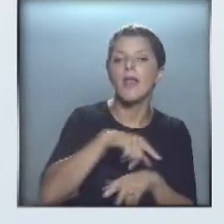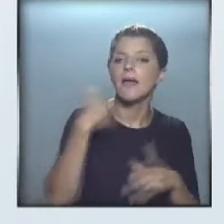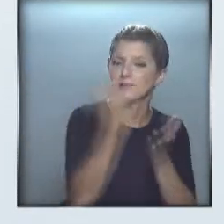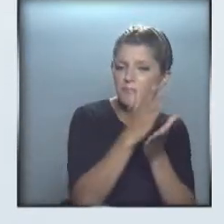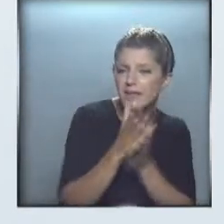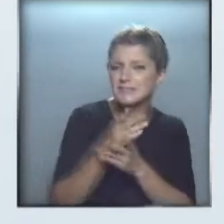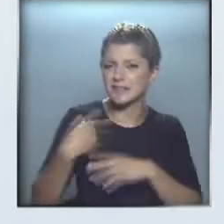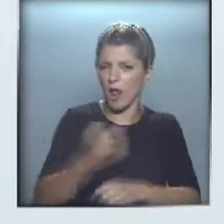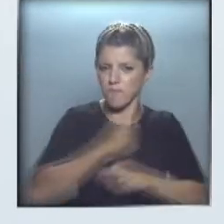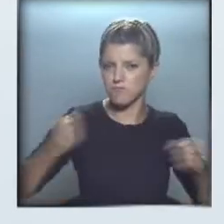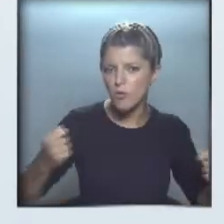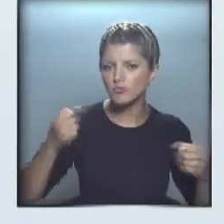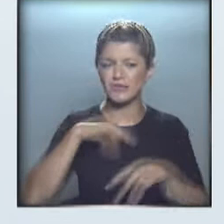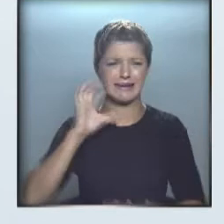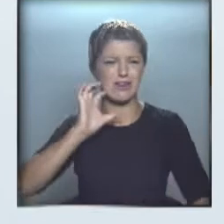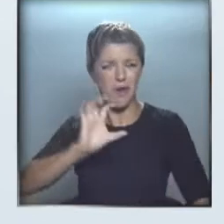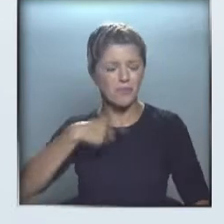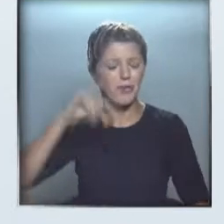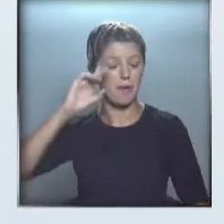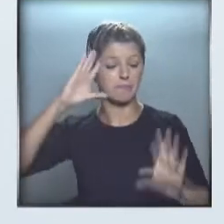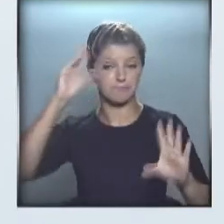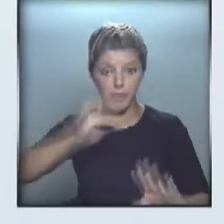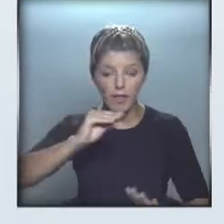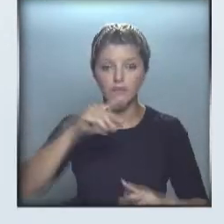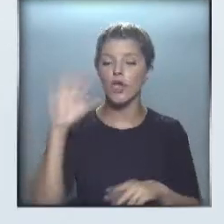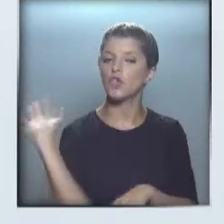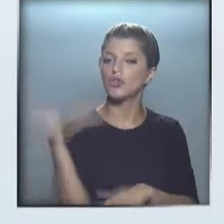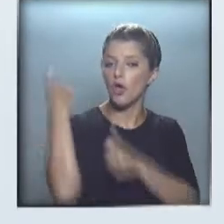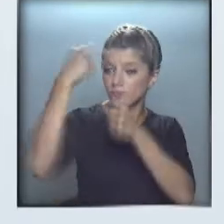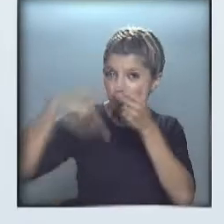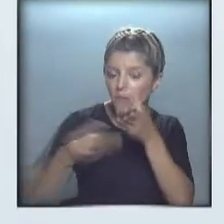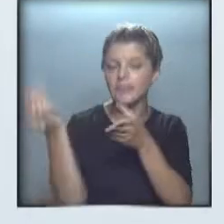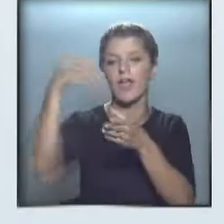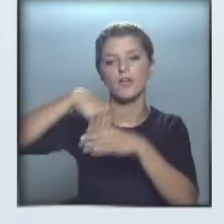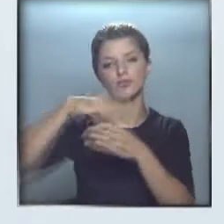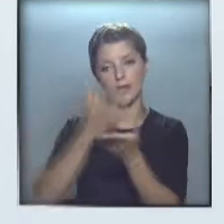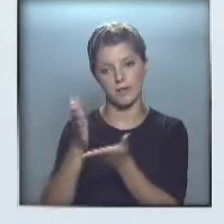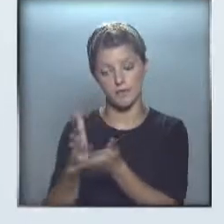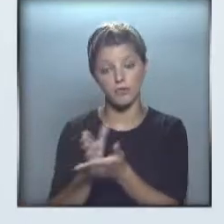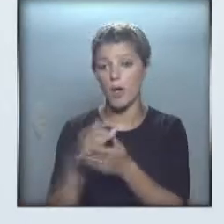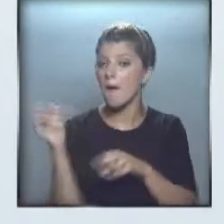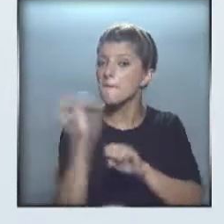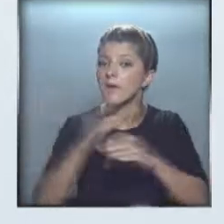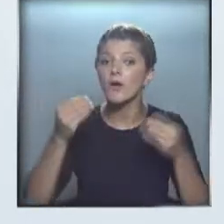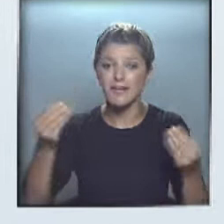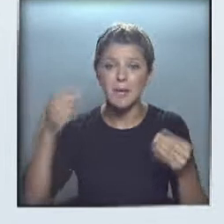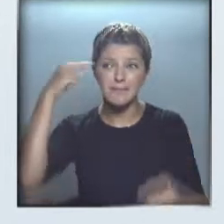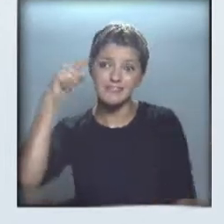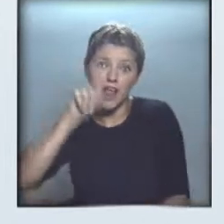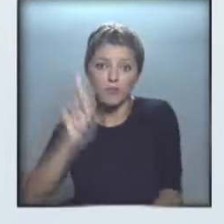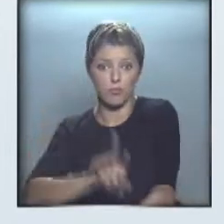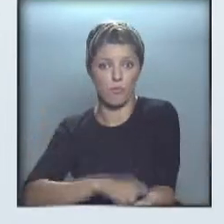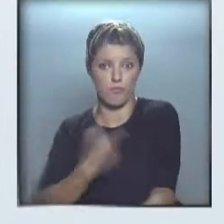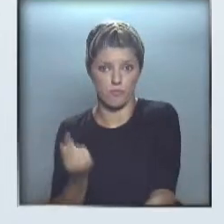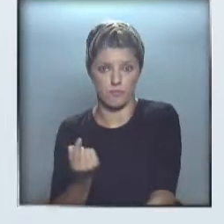la prepotencia, el odio y la ignorancia son aspectos de la discriminación. Y lo más grave es naturalizar la violencia,